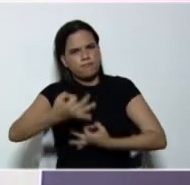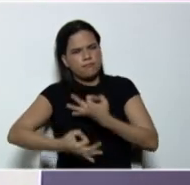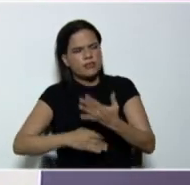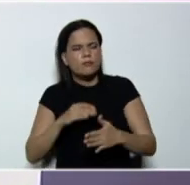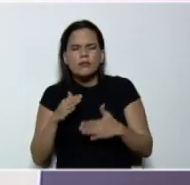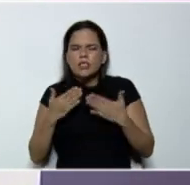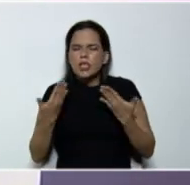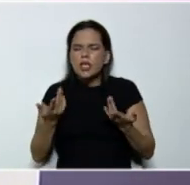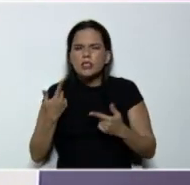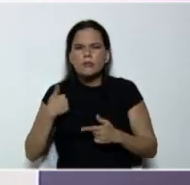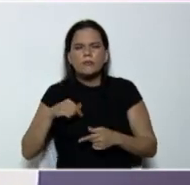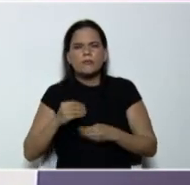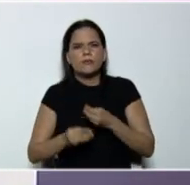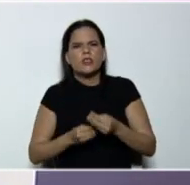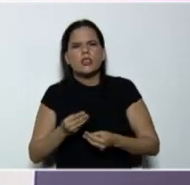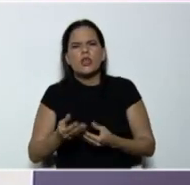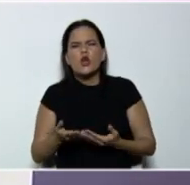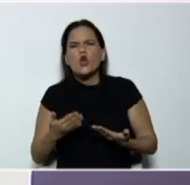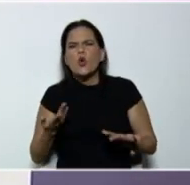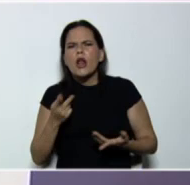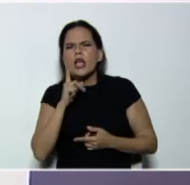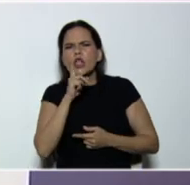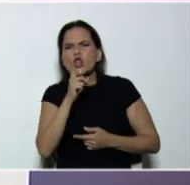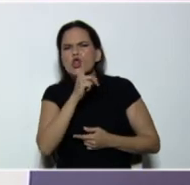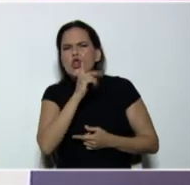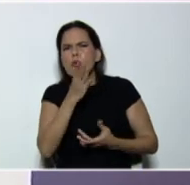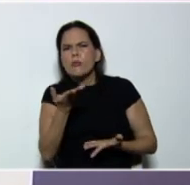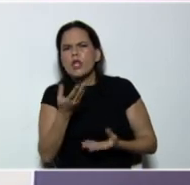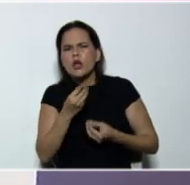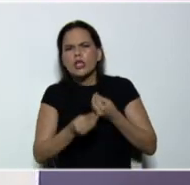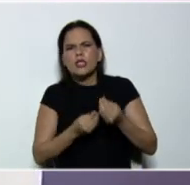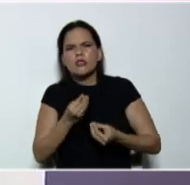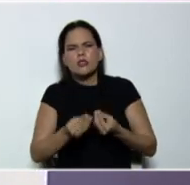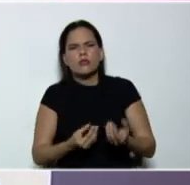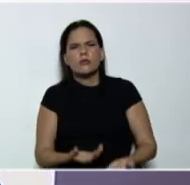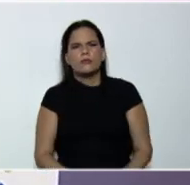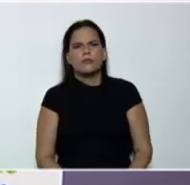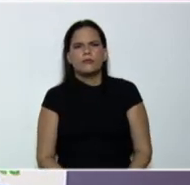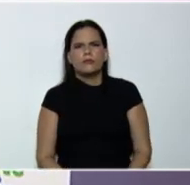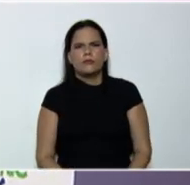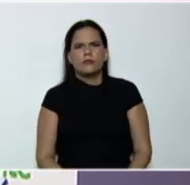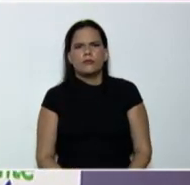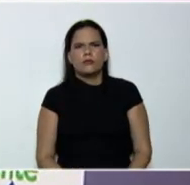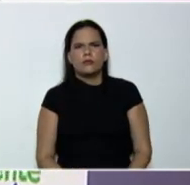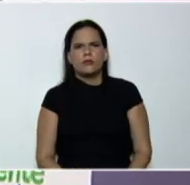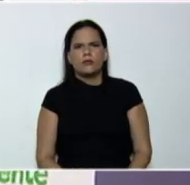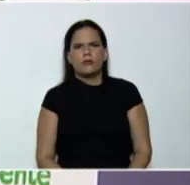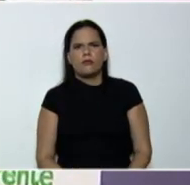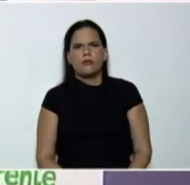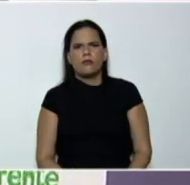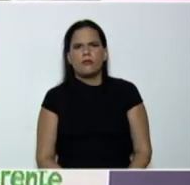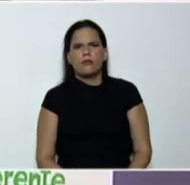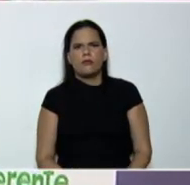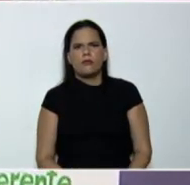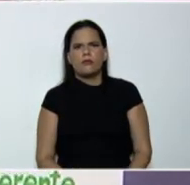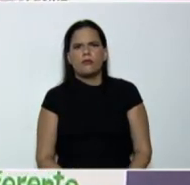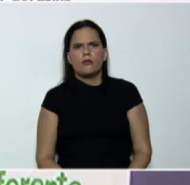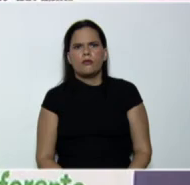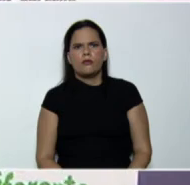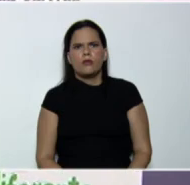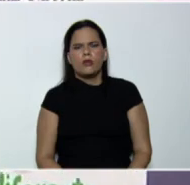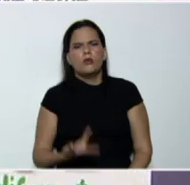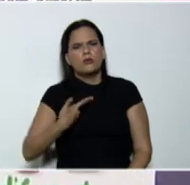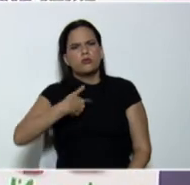qué debe hacer y cómo se llama lo que está realizando. Muy bien. Y en el caso también para todos